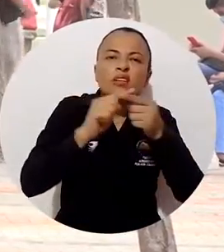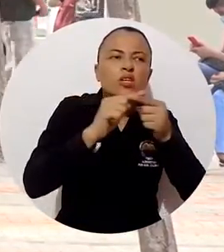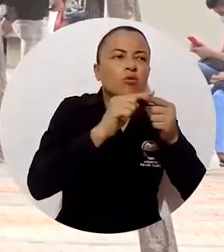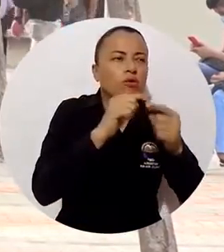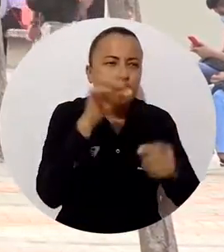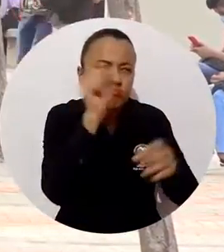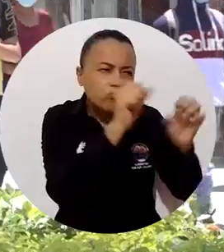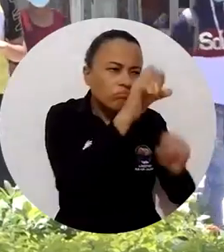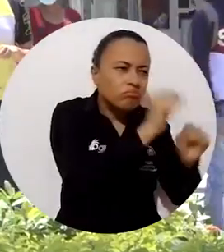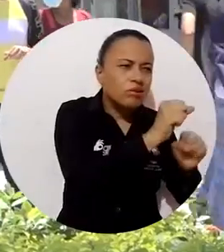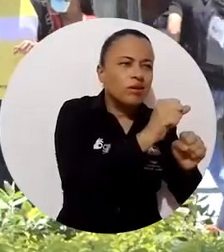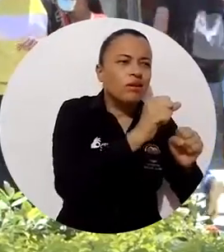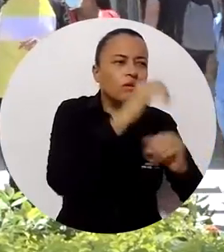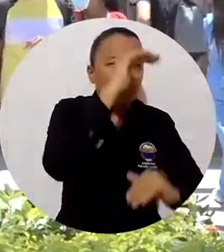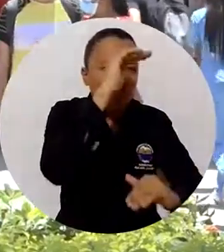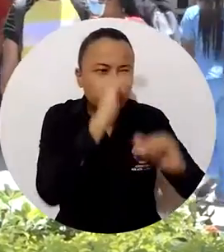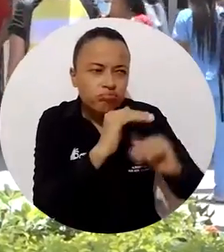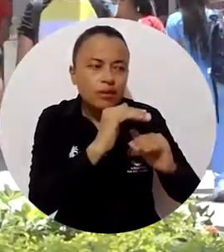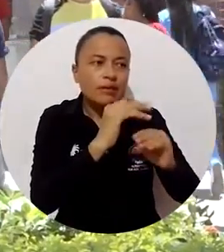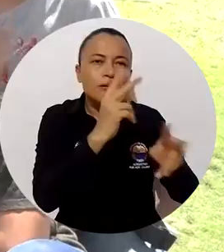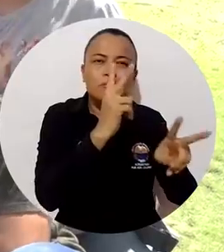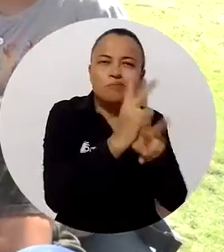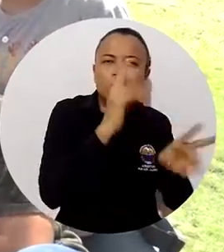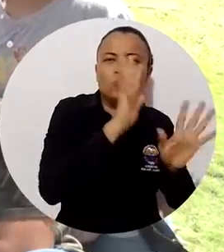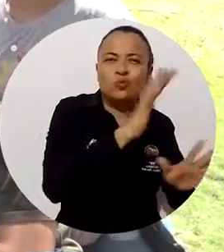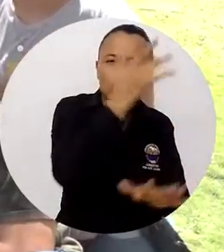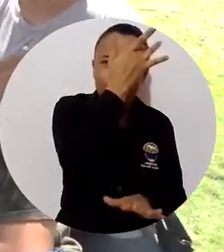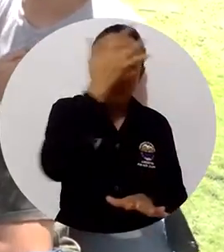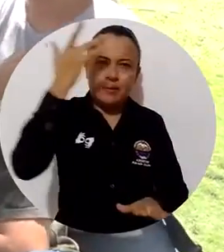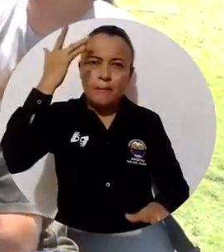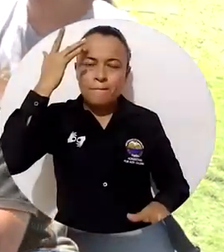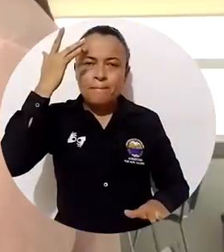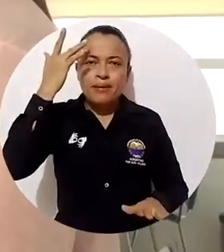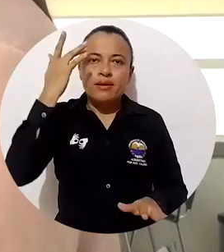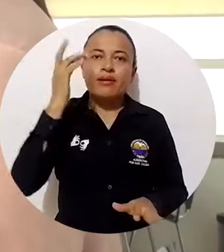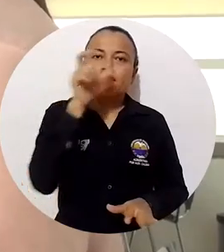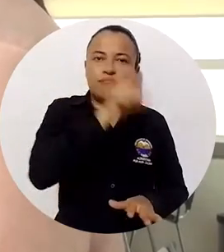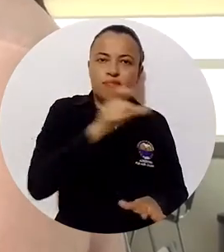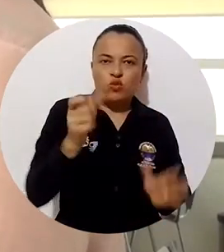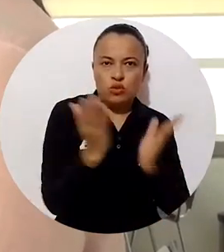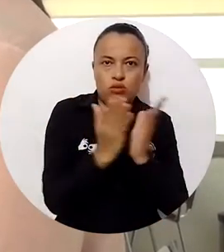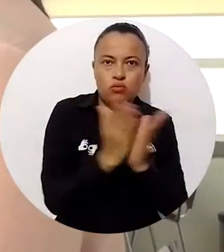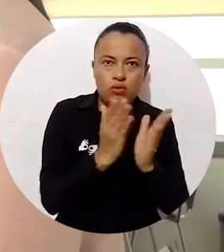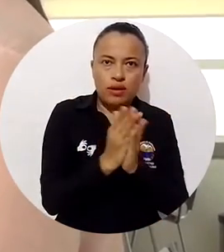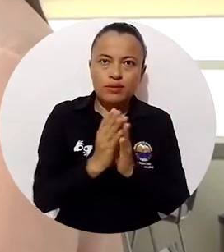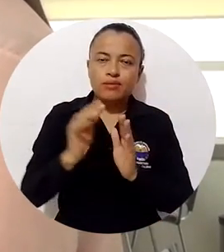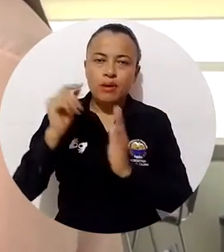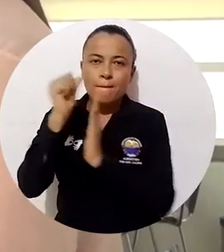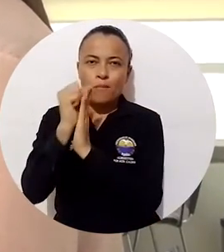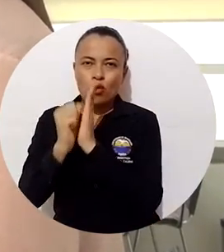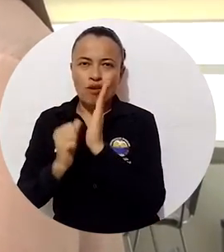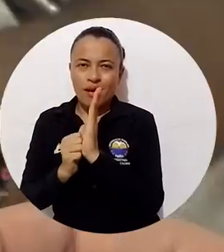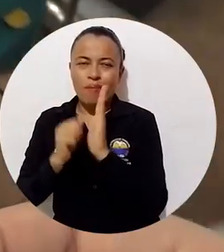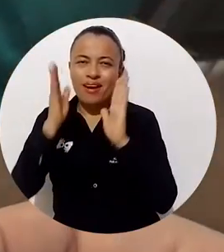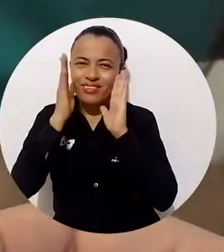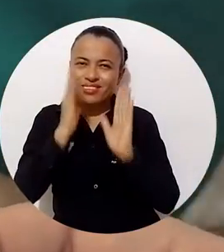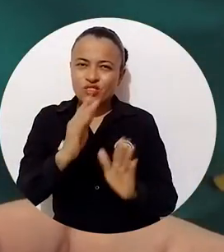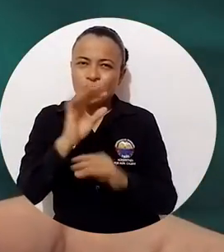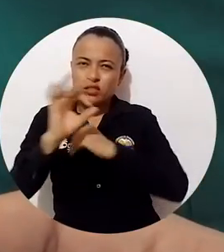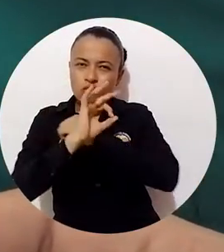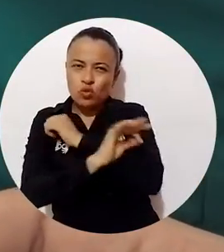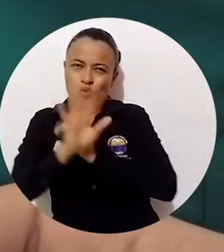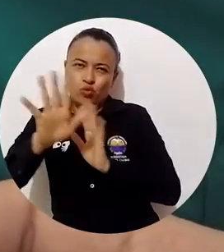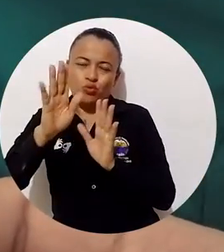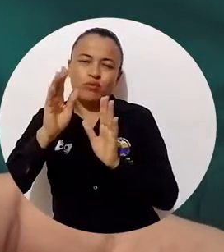Con el objetivo de detectar, disminuir y mitigar riesgos en la salud mental estudiantil, el programa de atención psicológica a través del área clínica